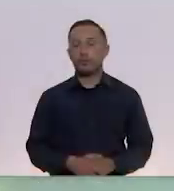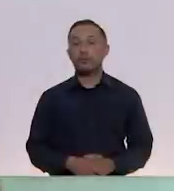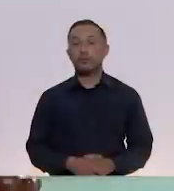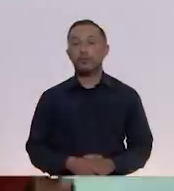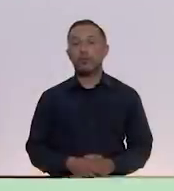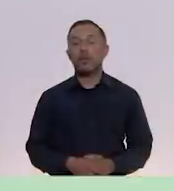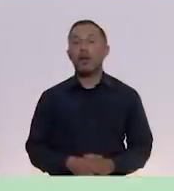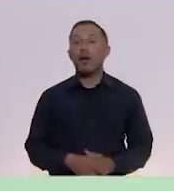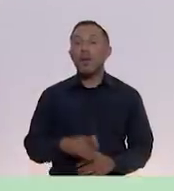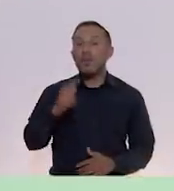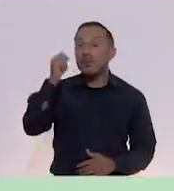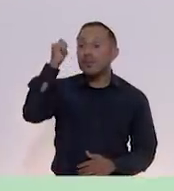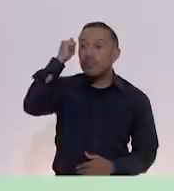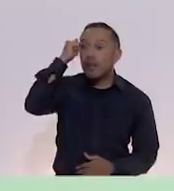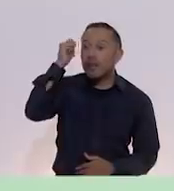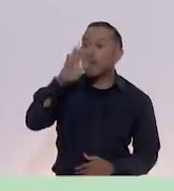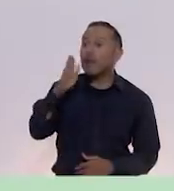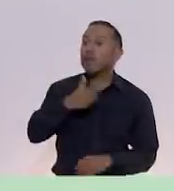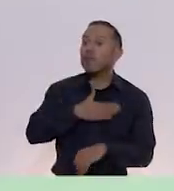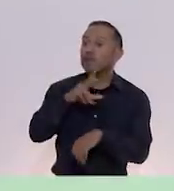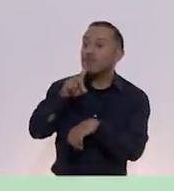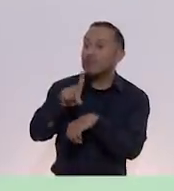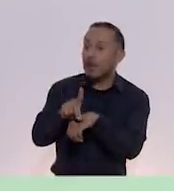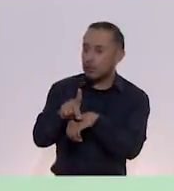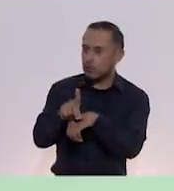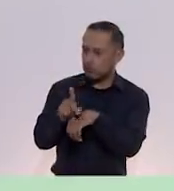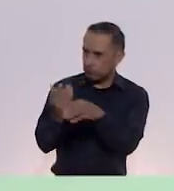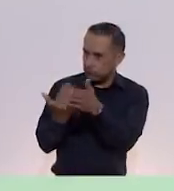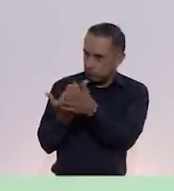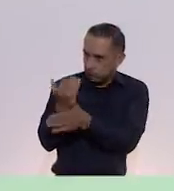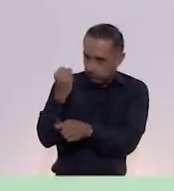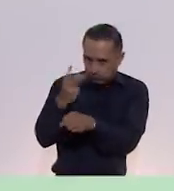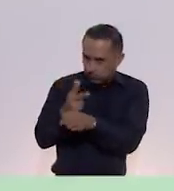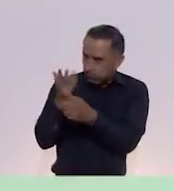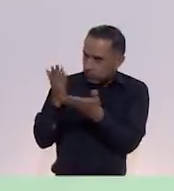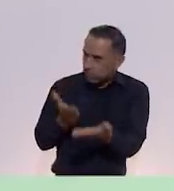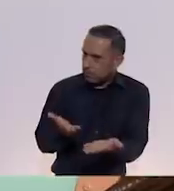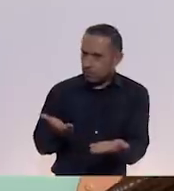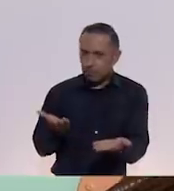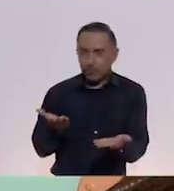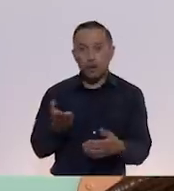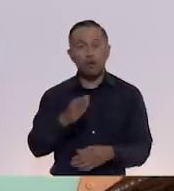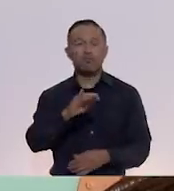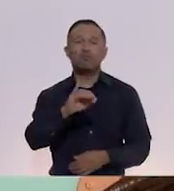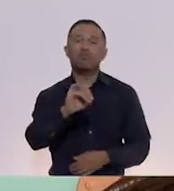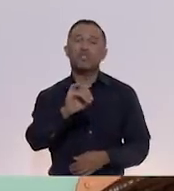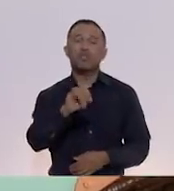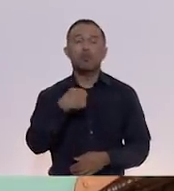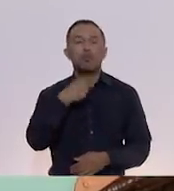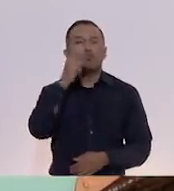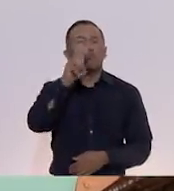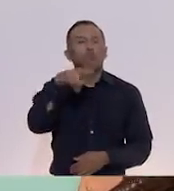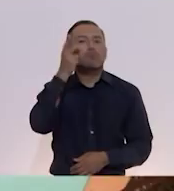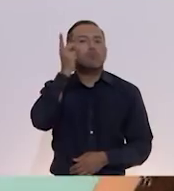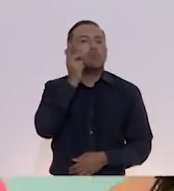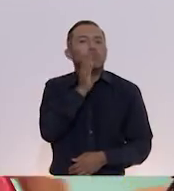Buenos días, Tere. Se te hizo muy temprano hoy. Sí, maestra, es que no pude dormir.